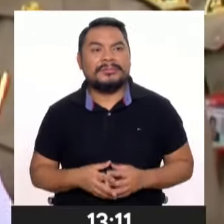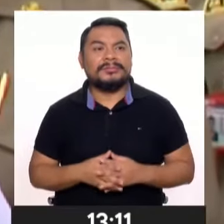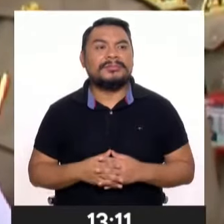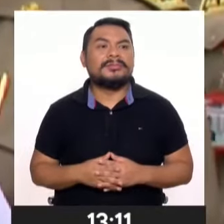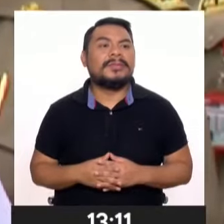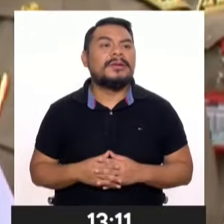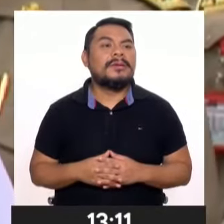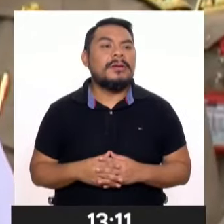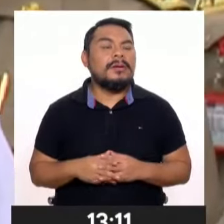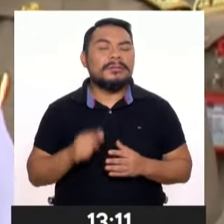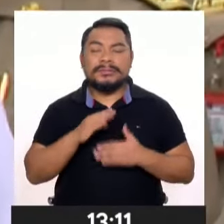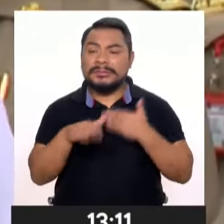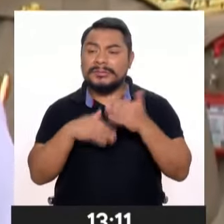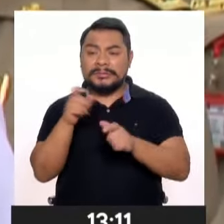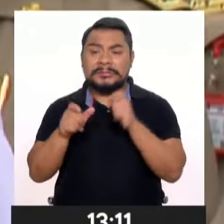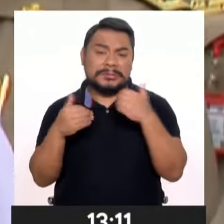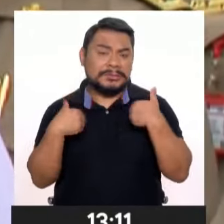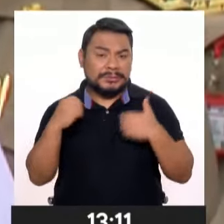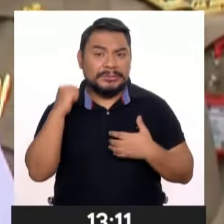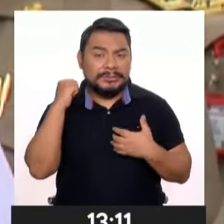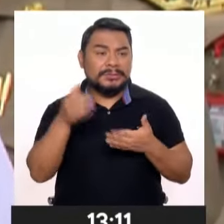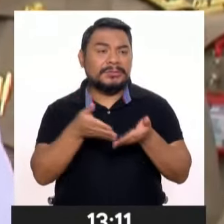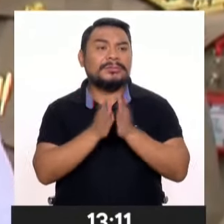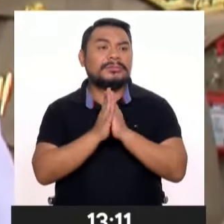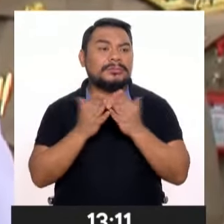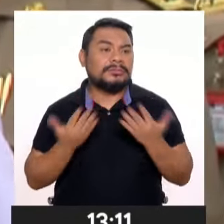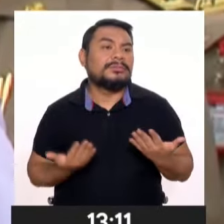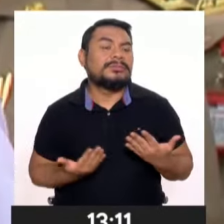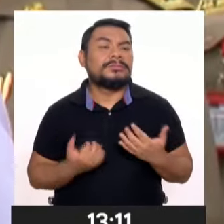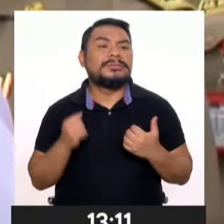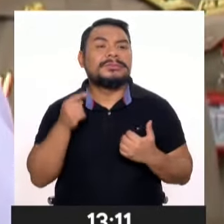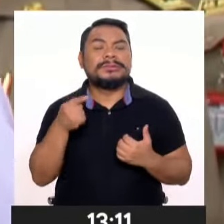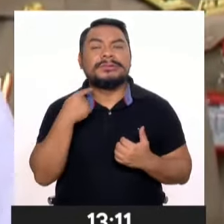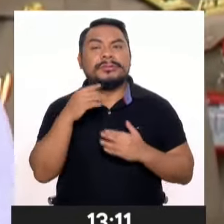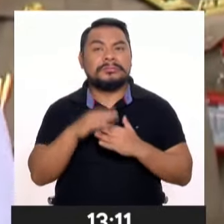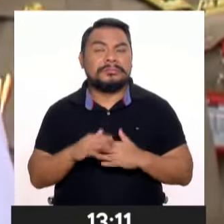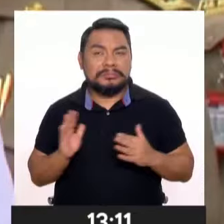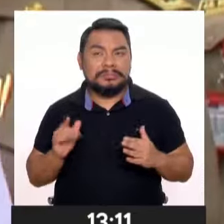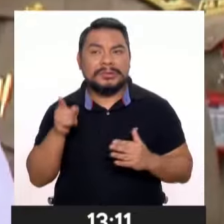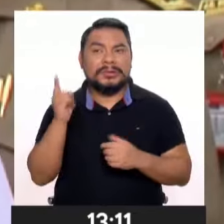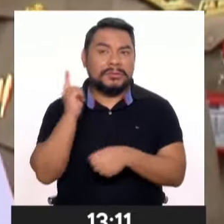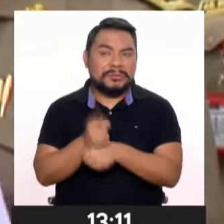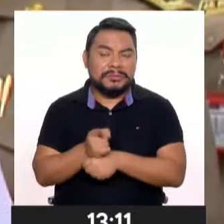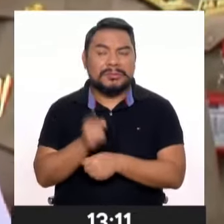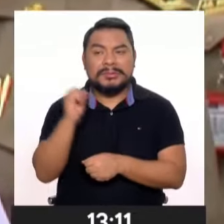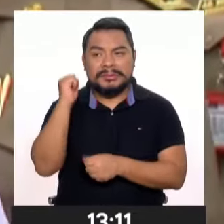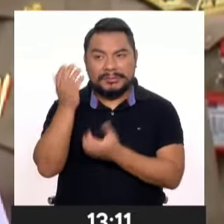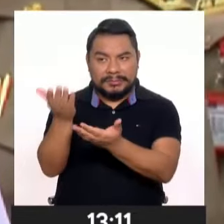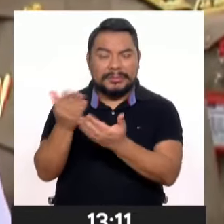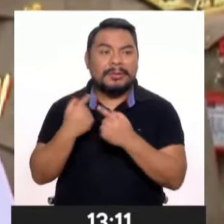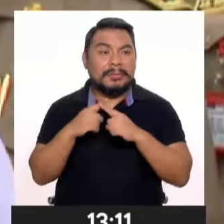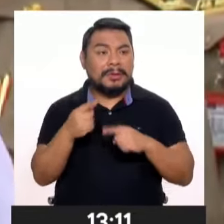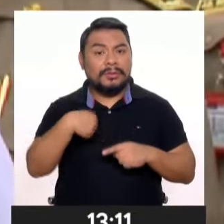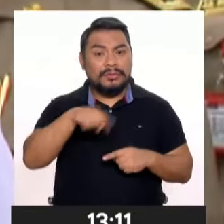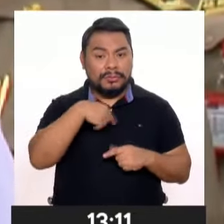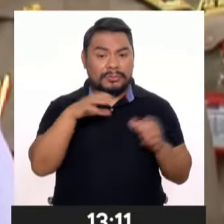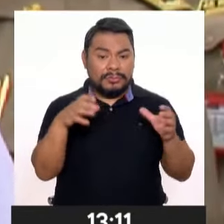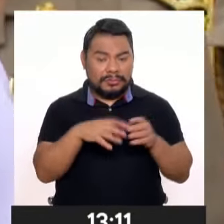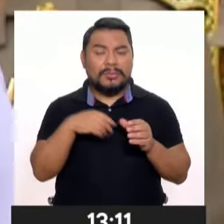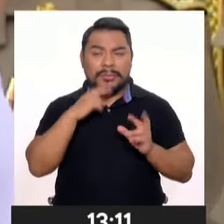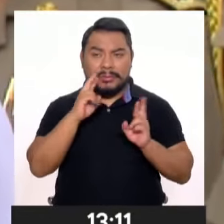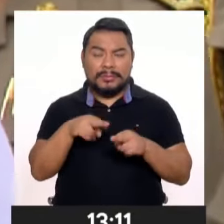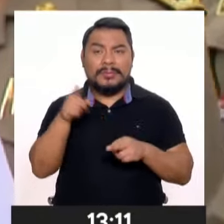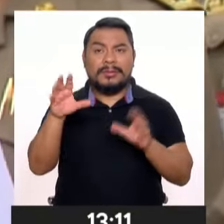toda persona tiene derecho a solicitar si ha sido vulnerado o no Para eso hay no somos somos parte nosotros la Comisión